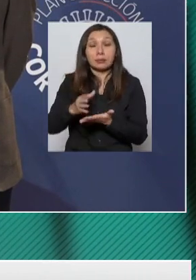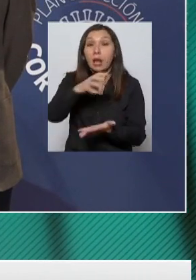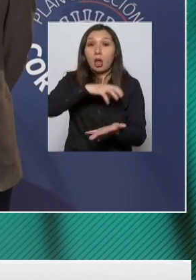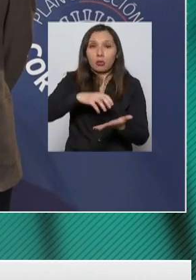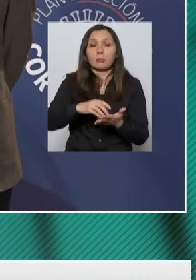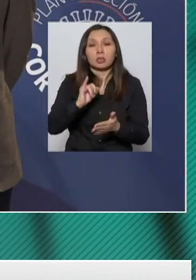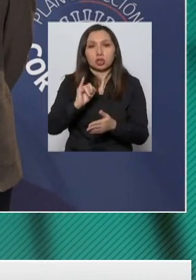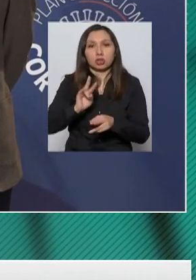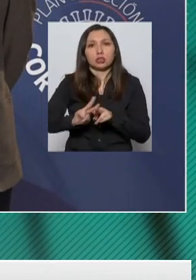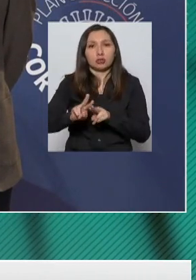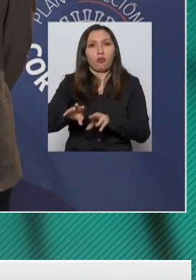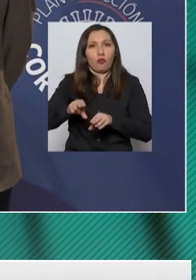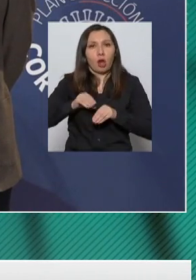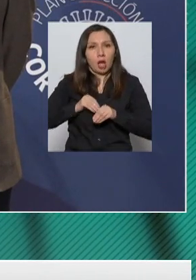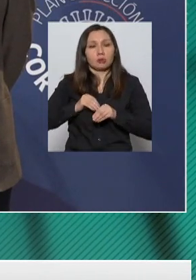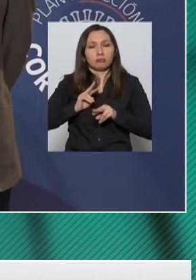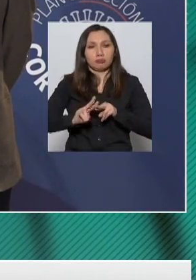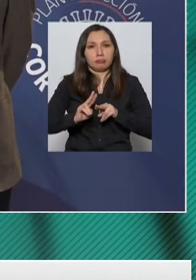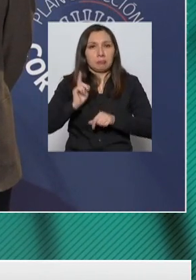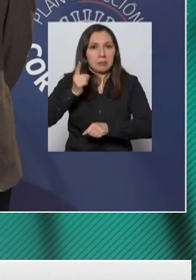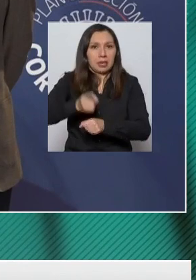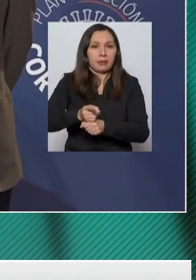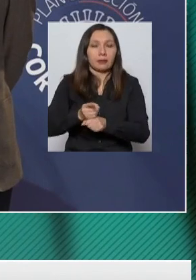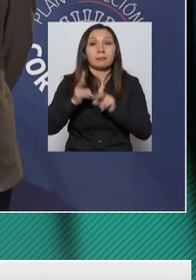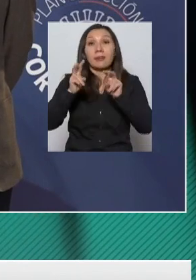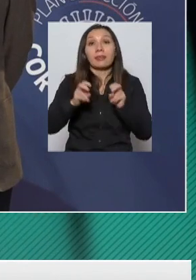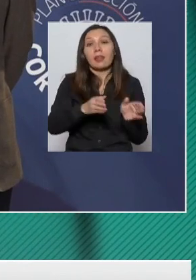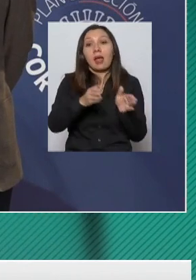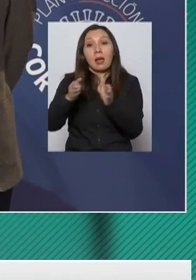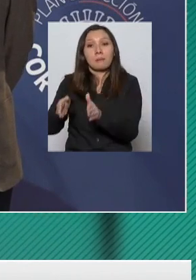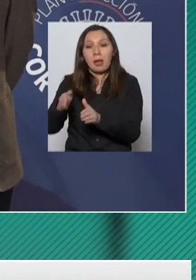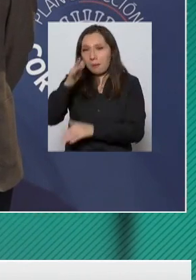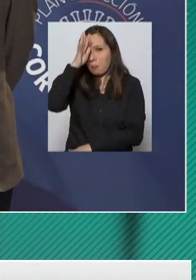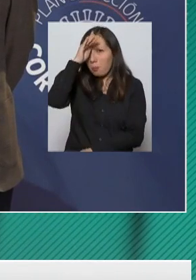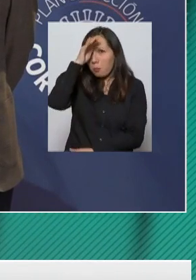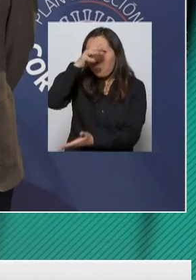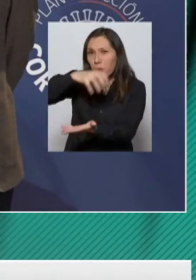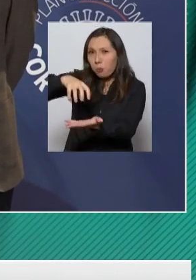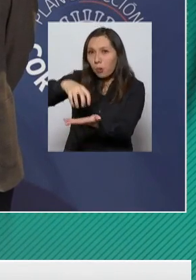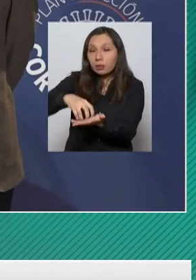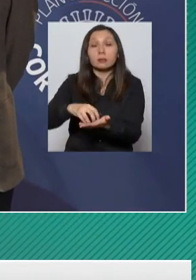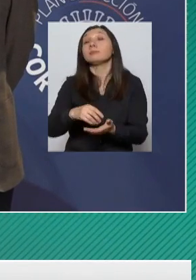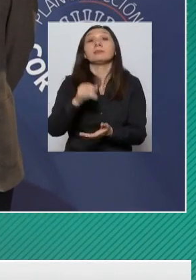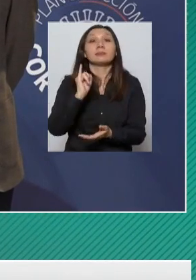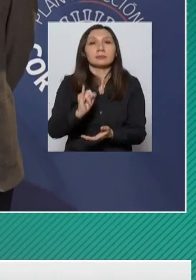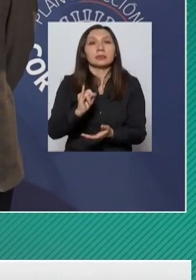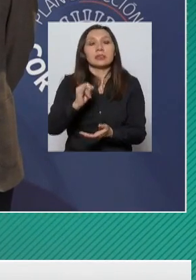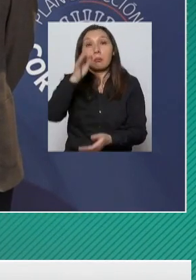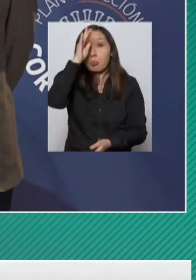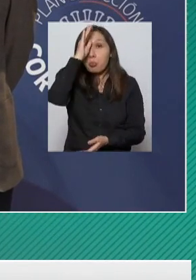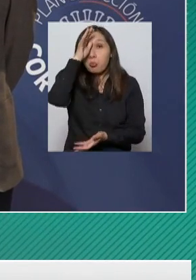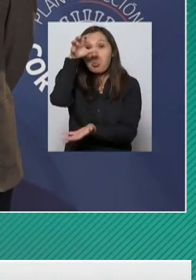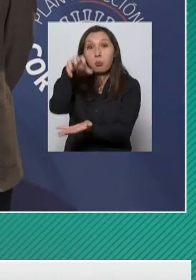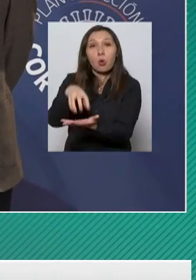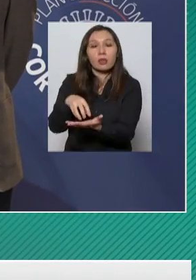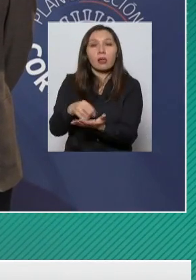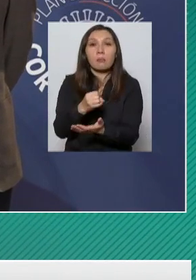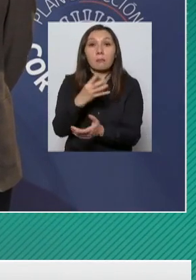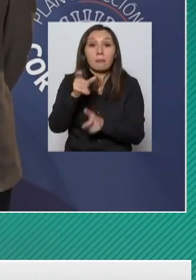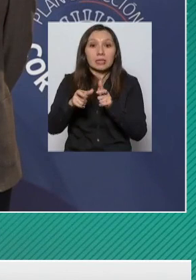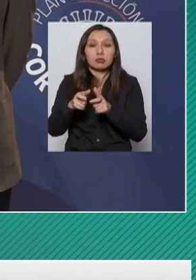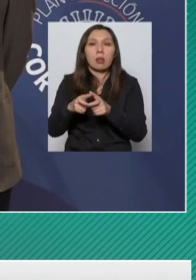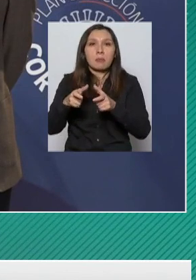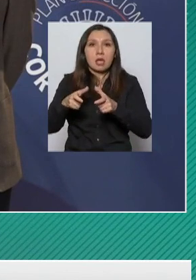comuna las vamos a ir tomando con respecto a puente alto quiero efectivamente en puente alto el número de